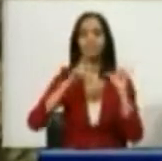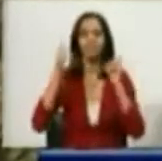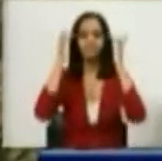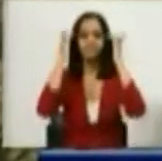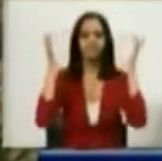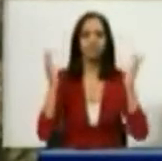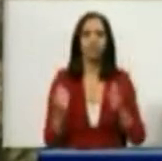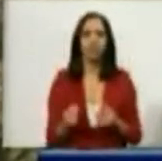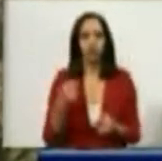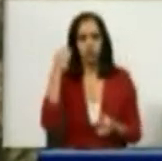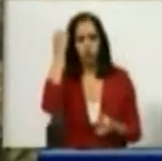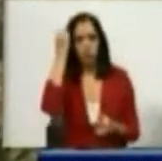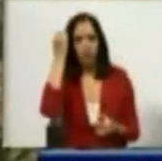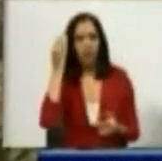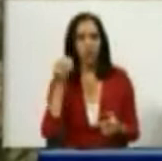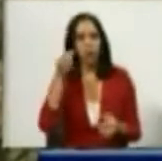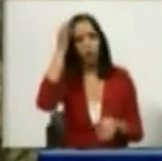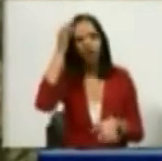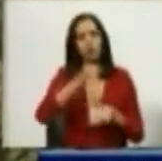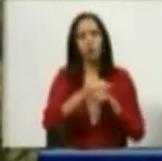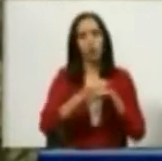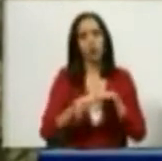imagino una cámara municipal